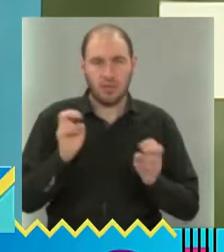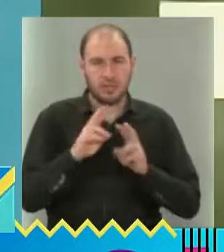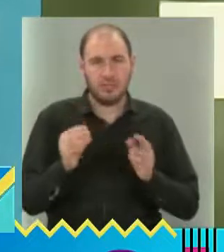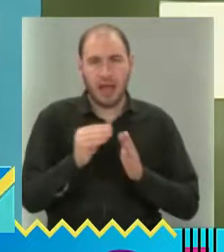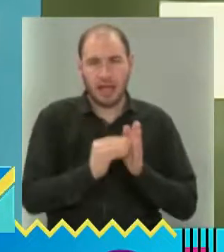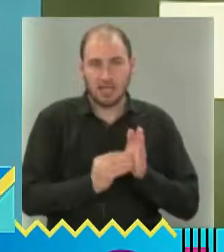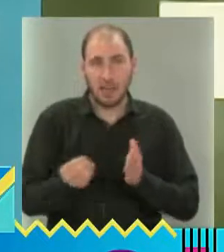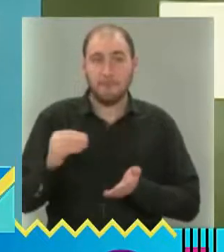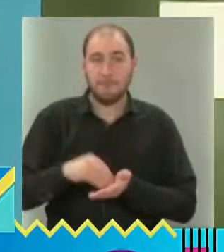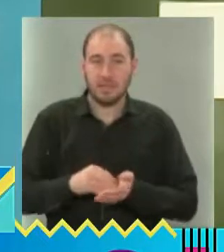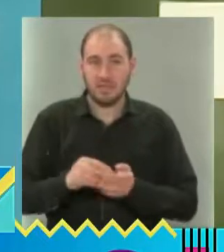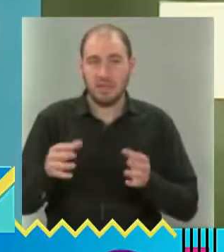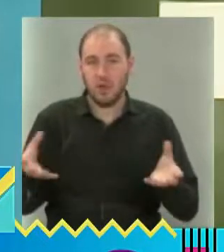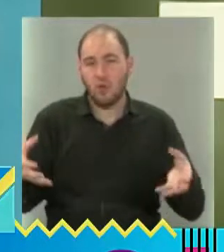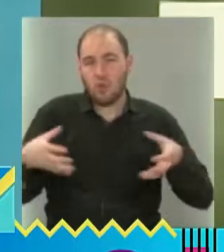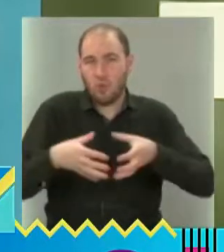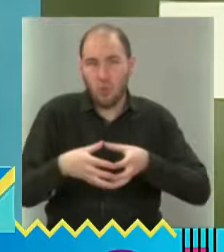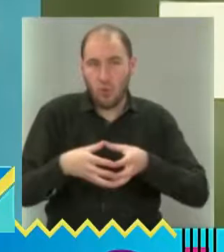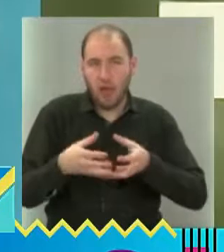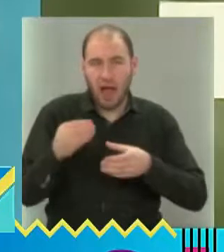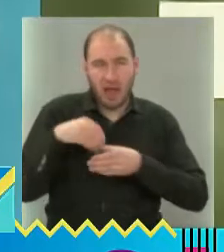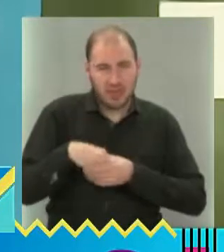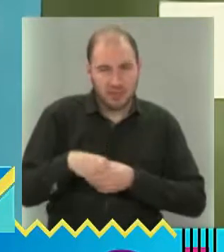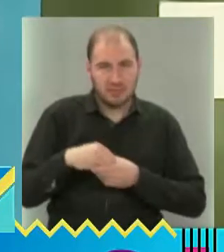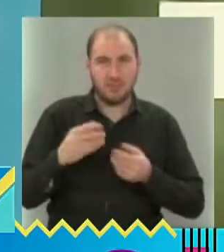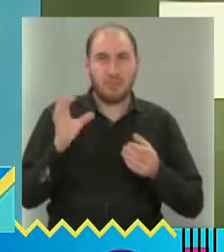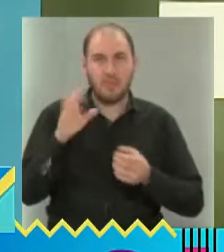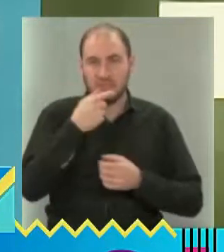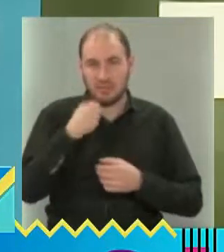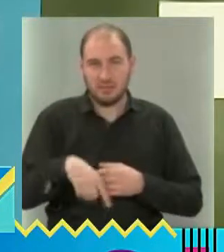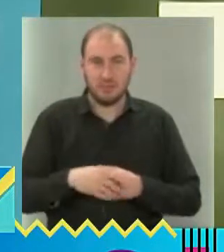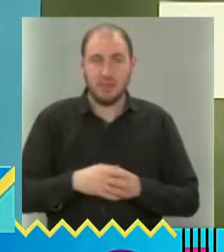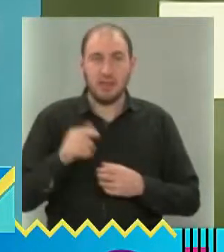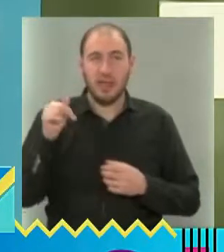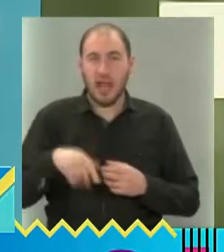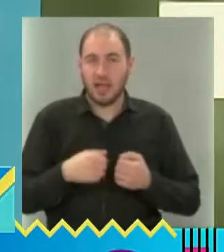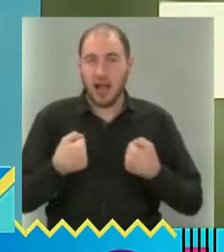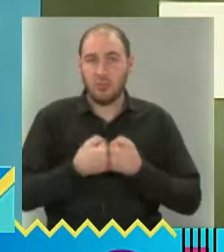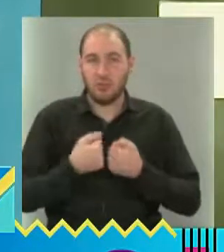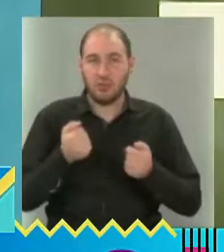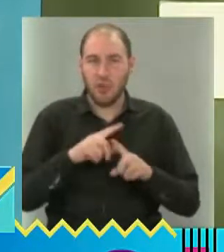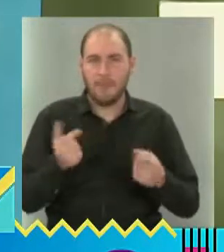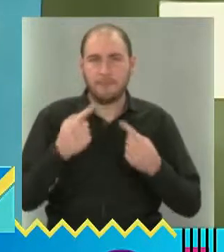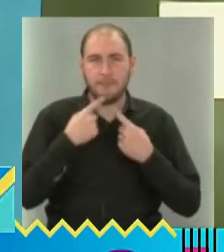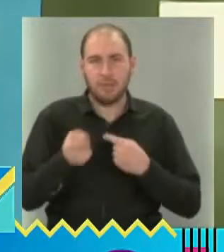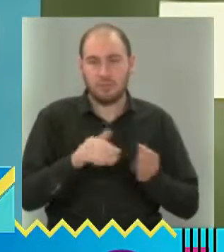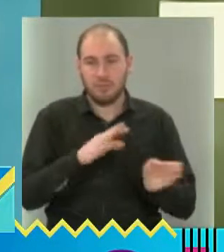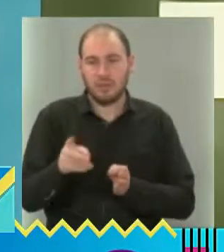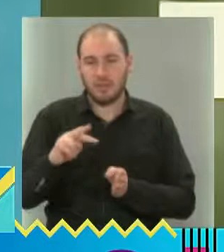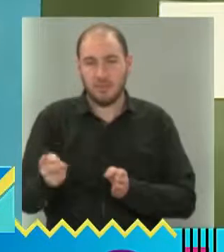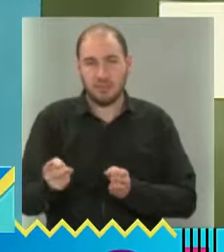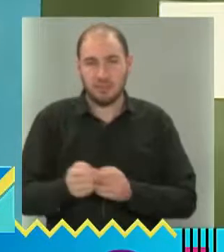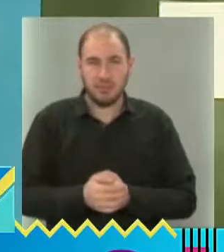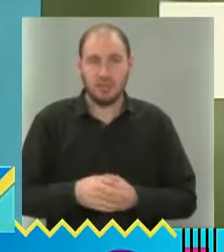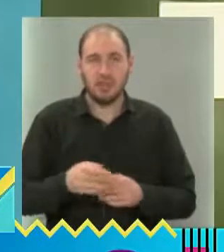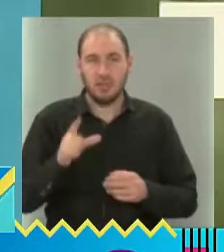agenda, sino con la mesa interna, ¿sí?, de la provincia, y que por eso no se ha llegado a un acuerdo. La pregunta para el próximo bloque, y